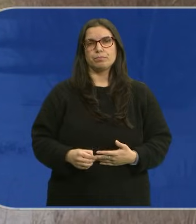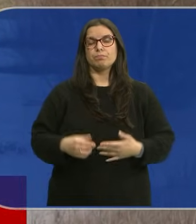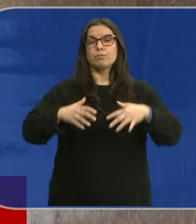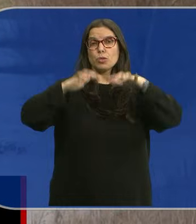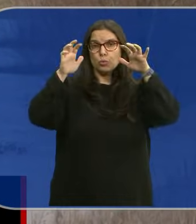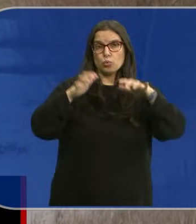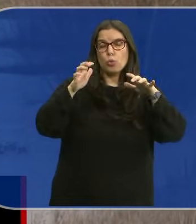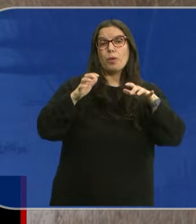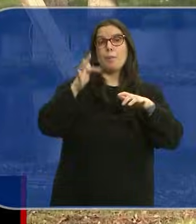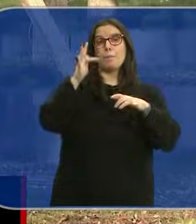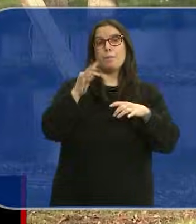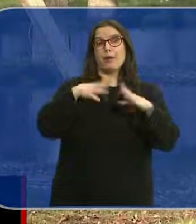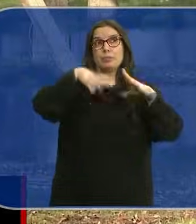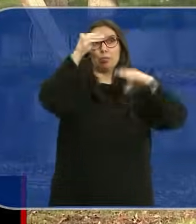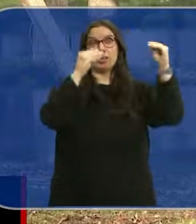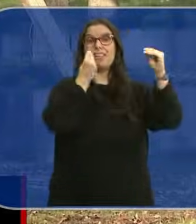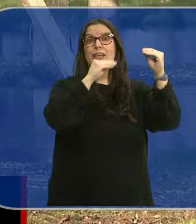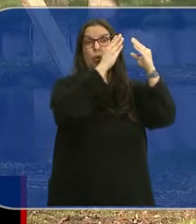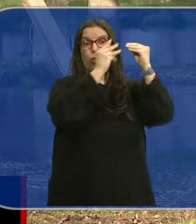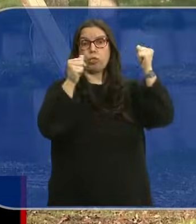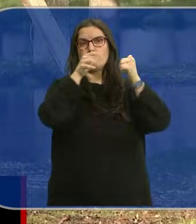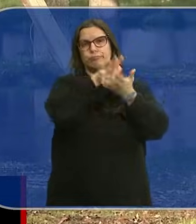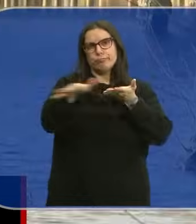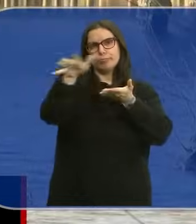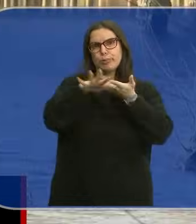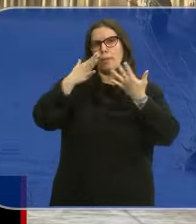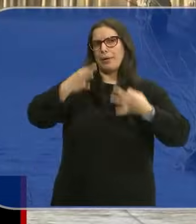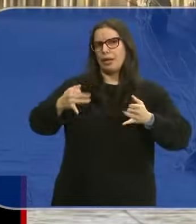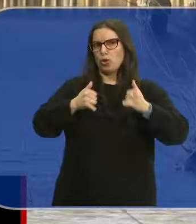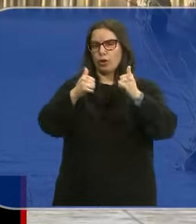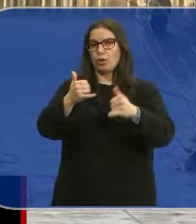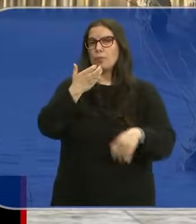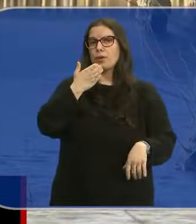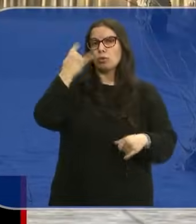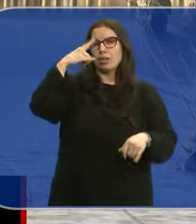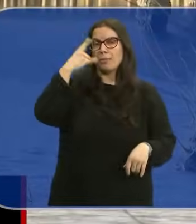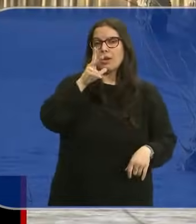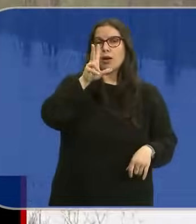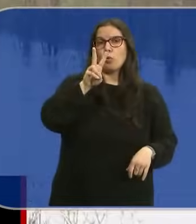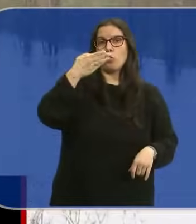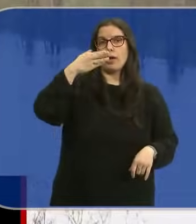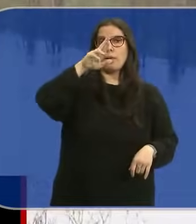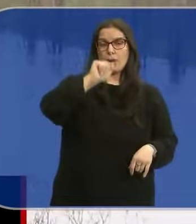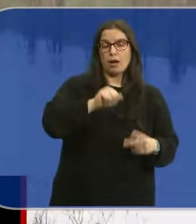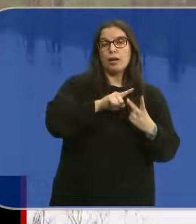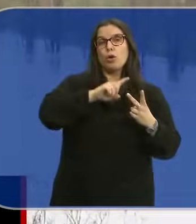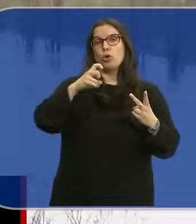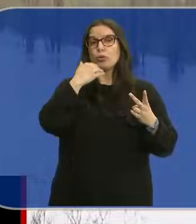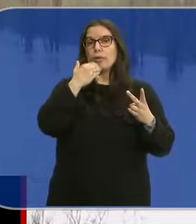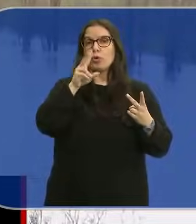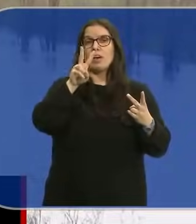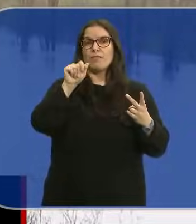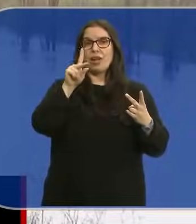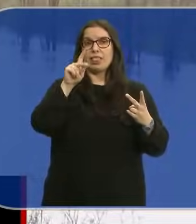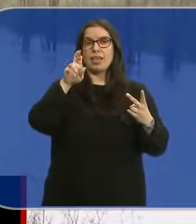Las lluvias y el deshielo mantienen en alerta a los ríos de nuestra comunidad. El Huebra en Salamanca y el Valderaduey en Zamora